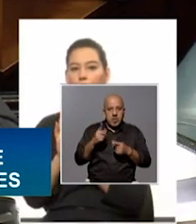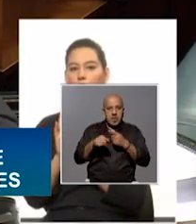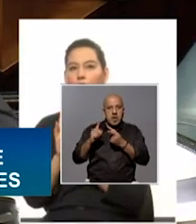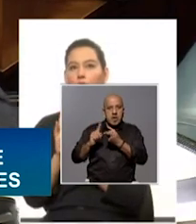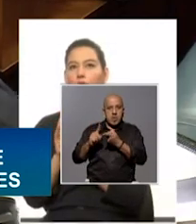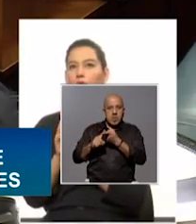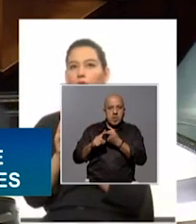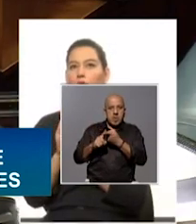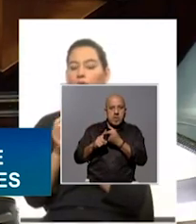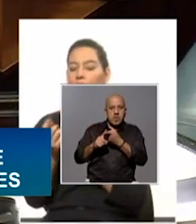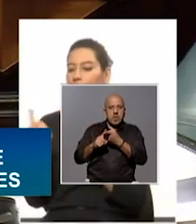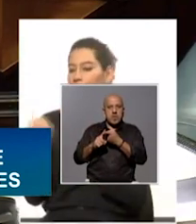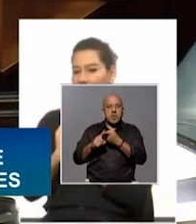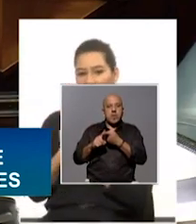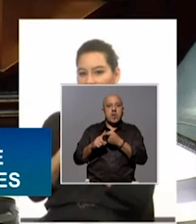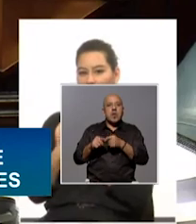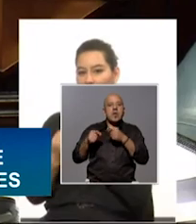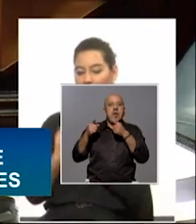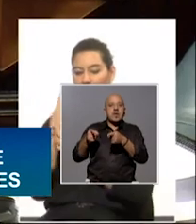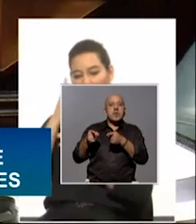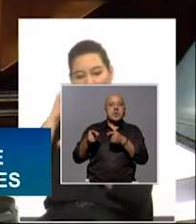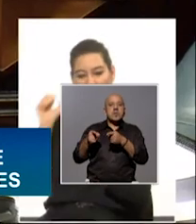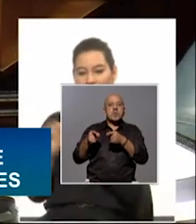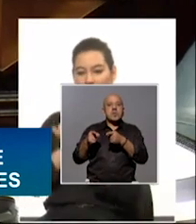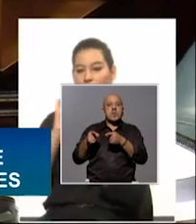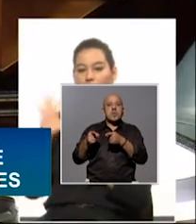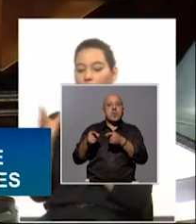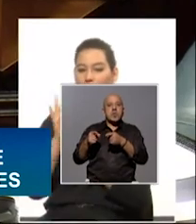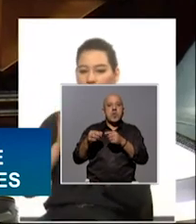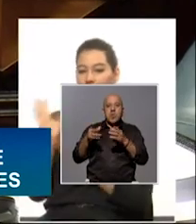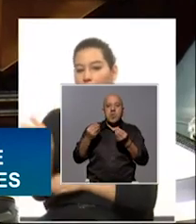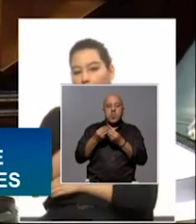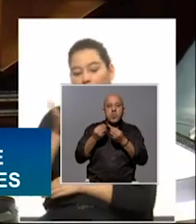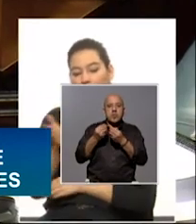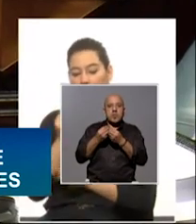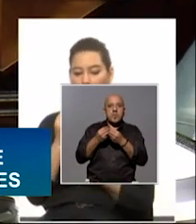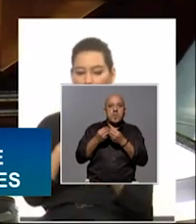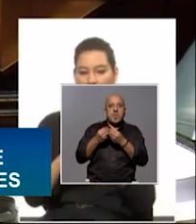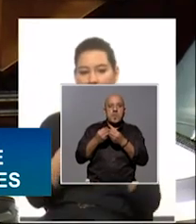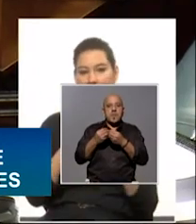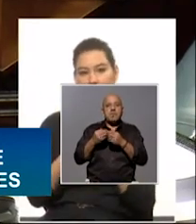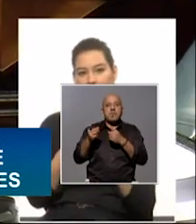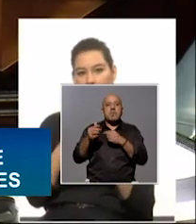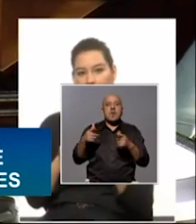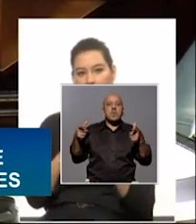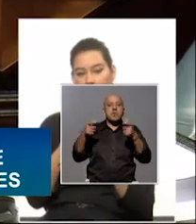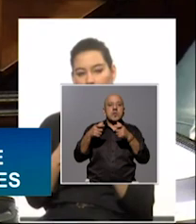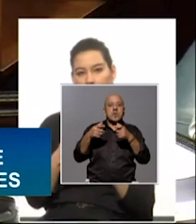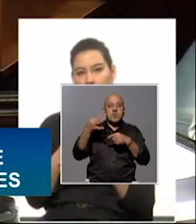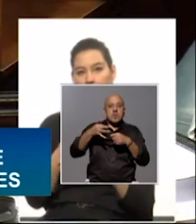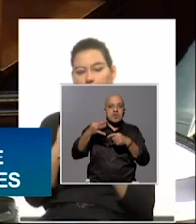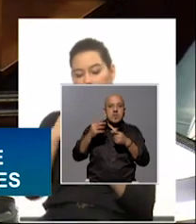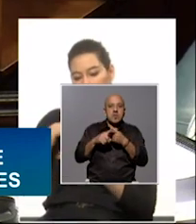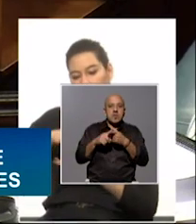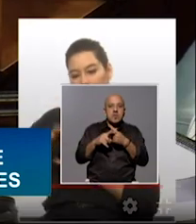acuerdo sobre los contenidos eso quedó de manifiesto cuando muchas autoridades del gobierno visitaba en la comisión de especial donde decían